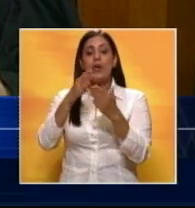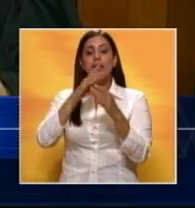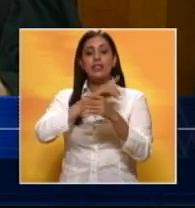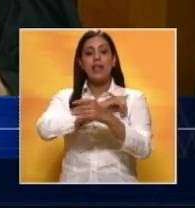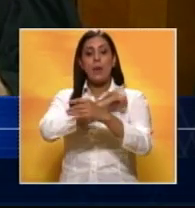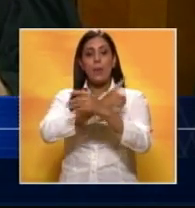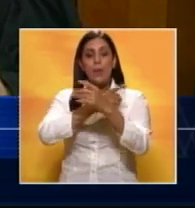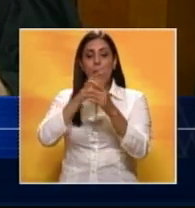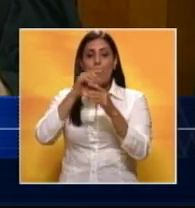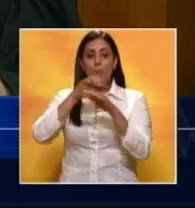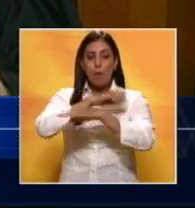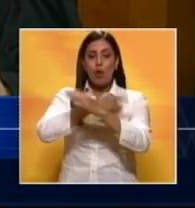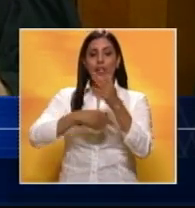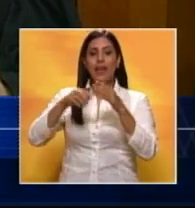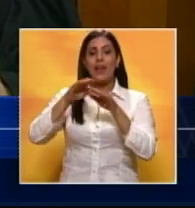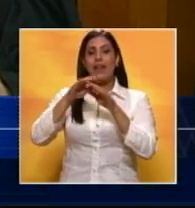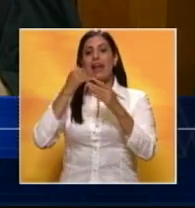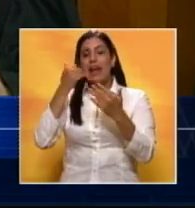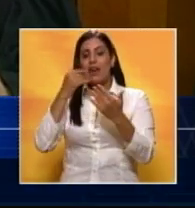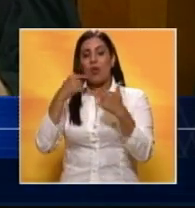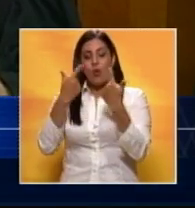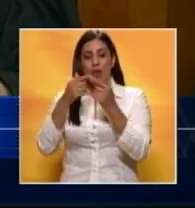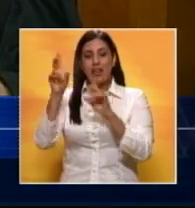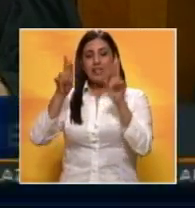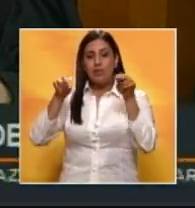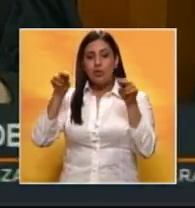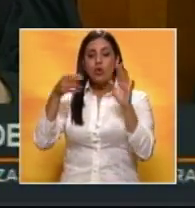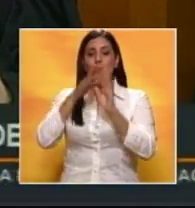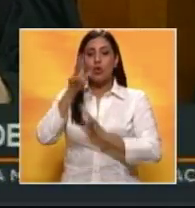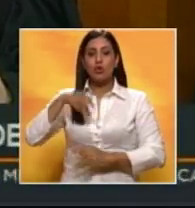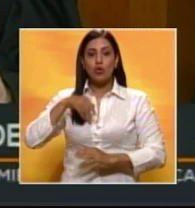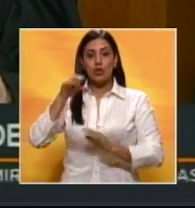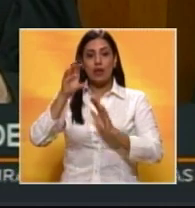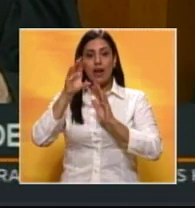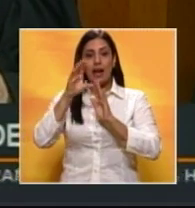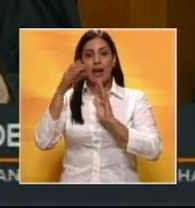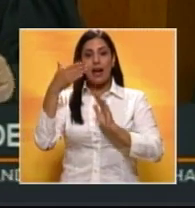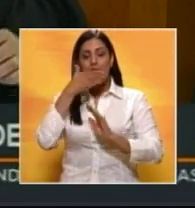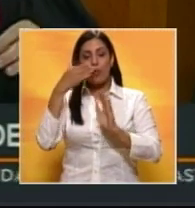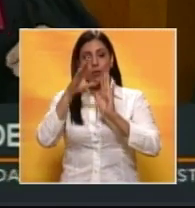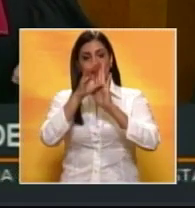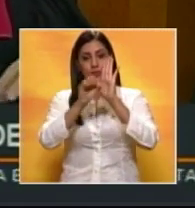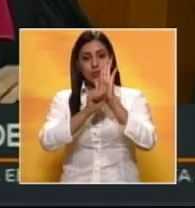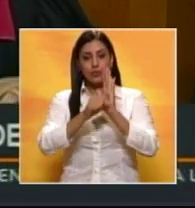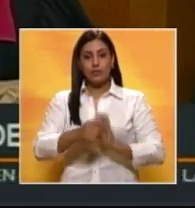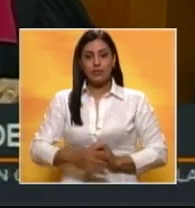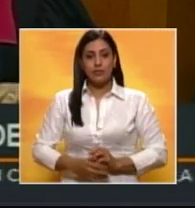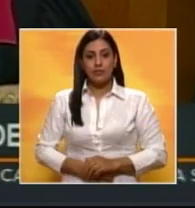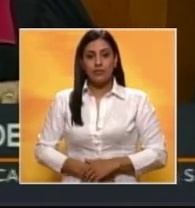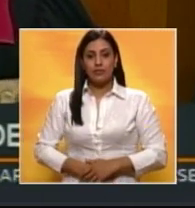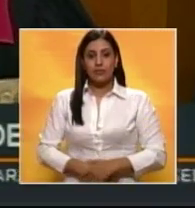moral establecidos en la exposición de motivos de nuestra Carta Magna.